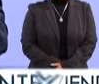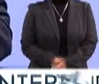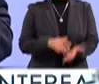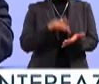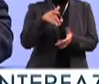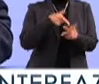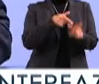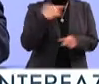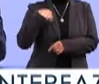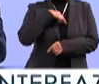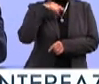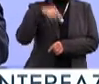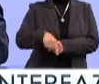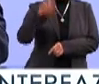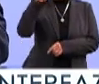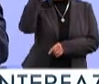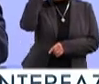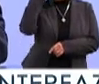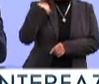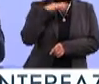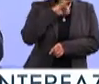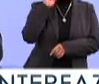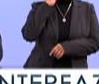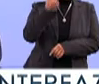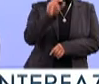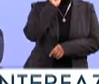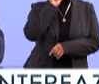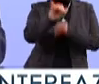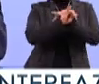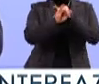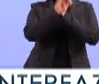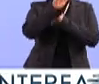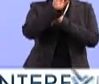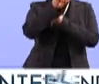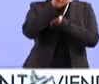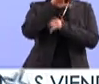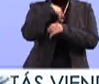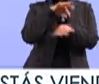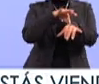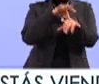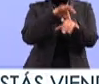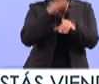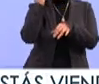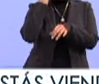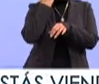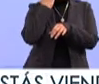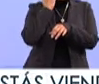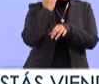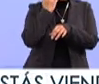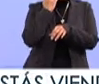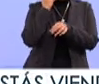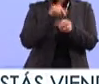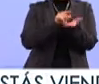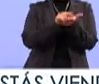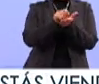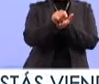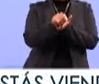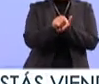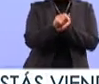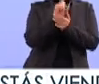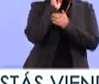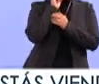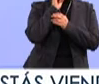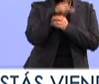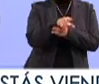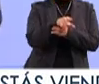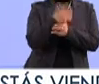Gracias por continuar con nosotros. Les recordamos que nos puede acompañar también en redes sociales, completamente en vivo en Facebook, en Twitter y, por